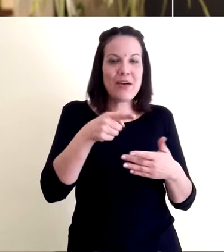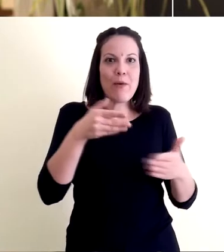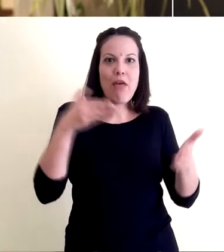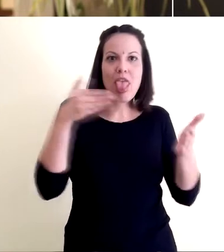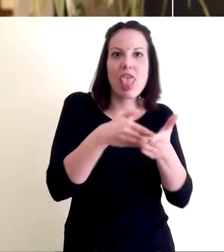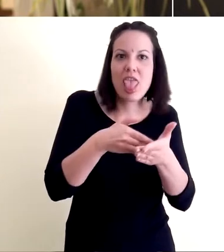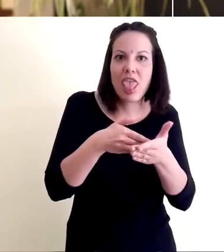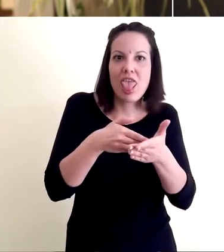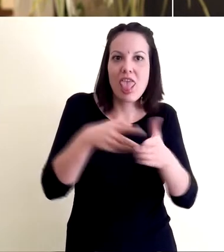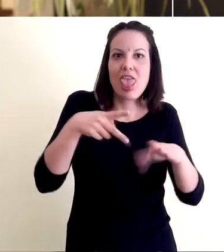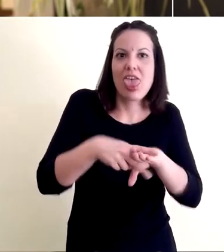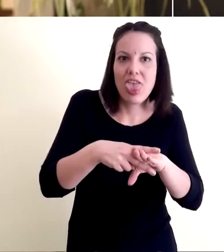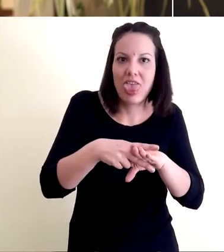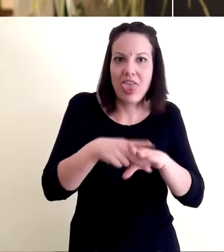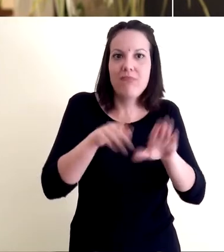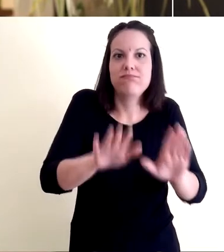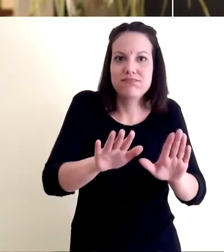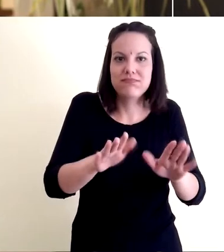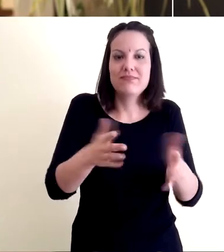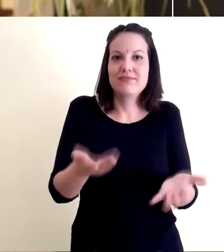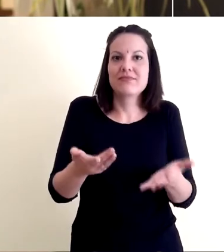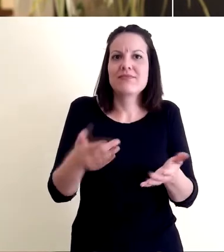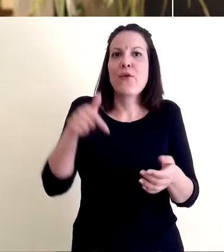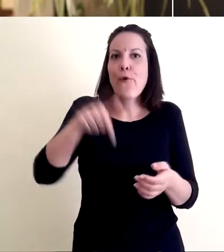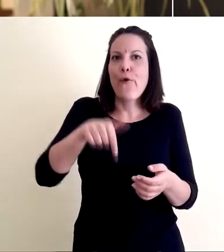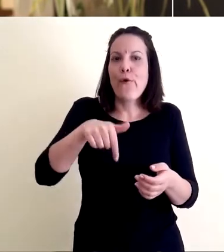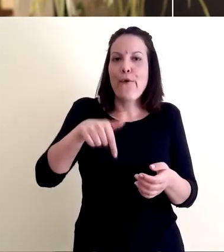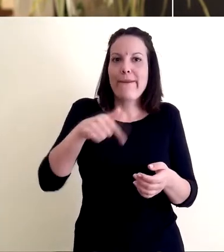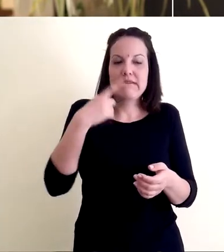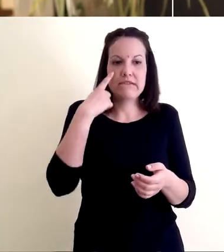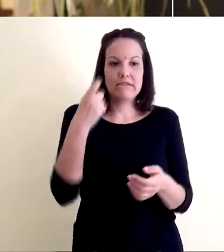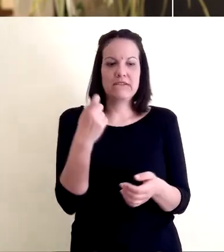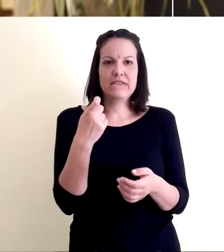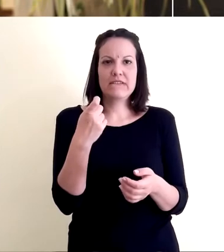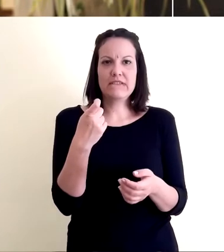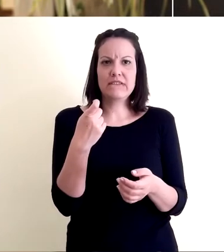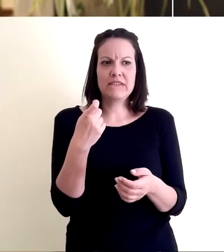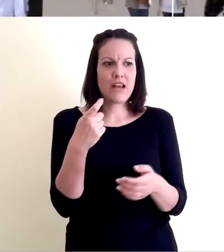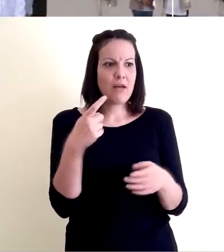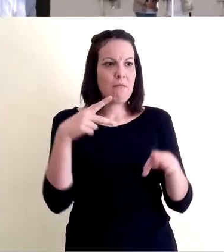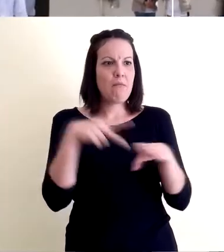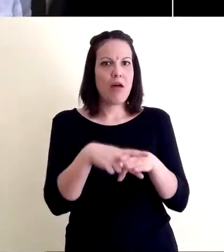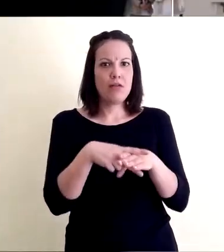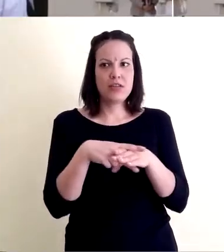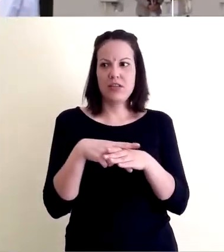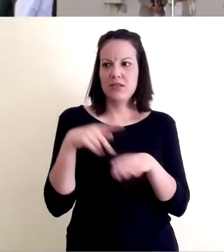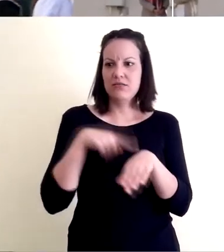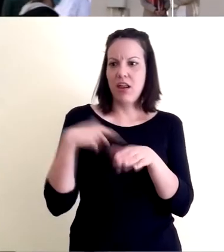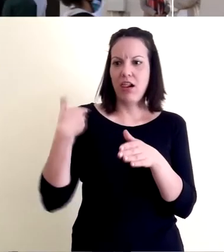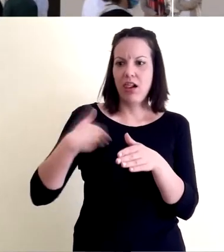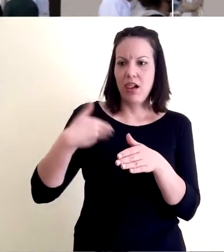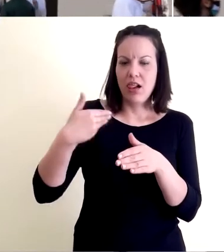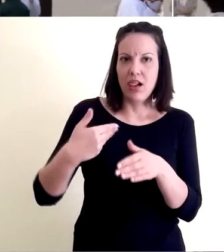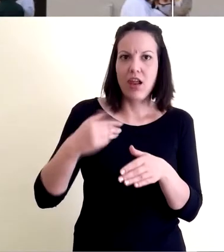bueno, quedó como en pausa todo eso. Y hoy estamos viendo muchos resultados y muchas